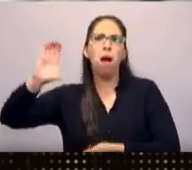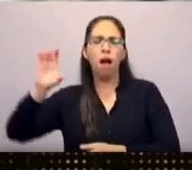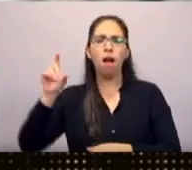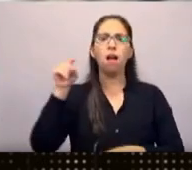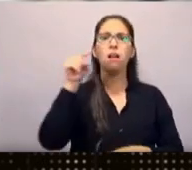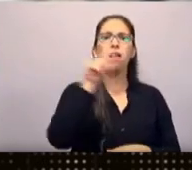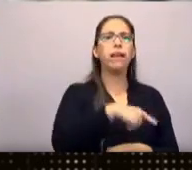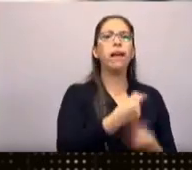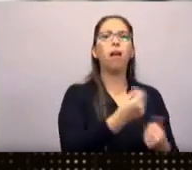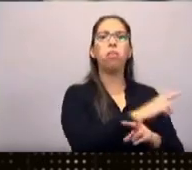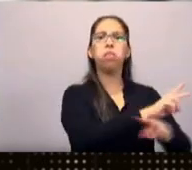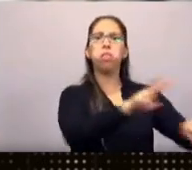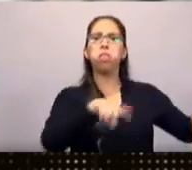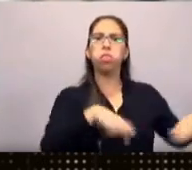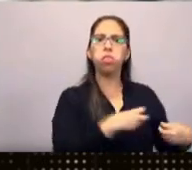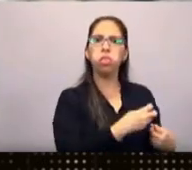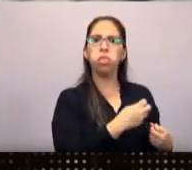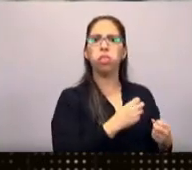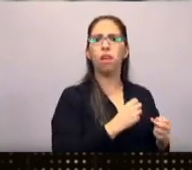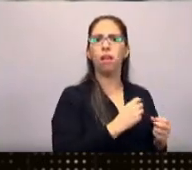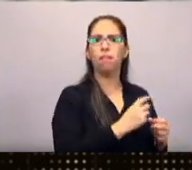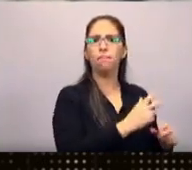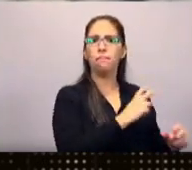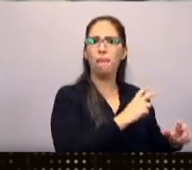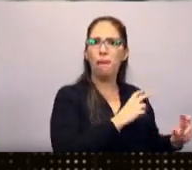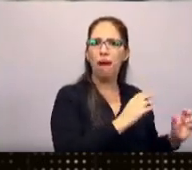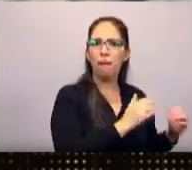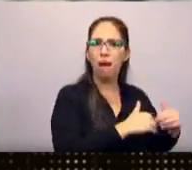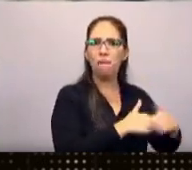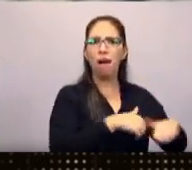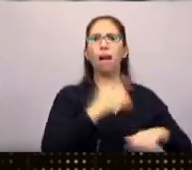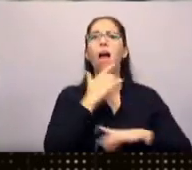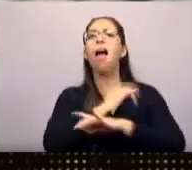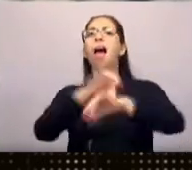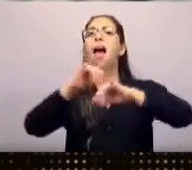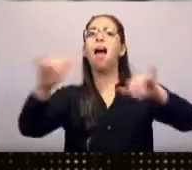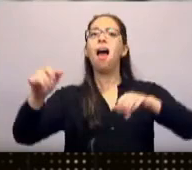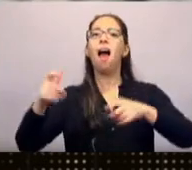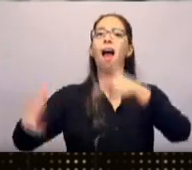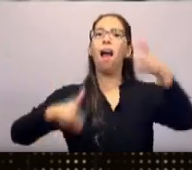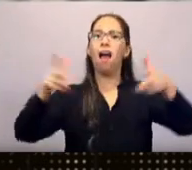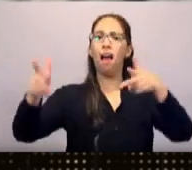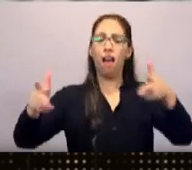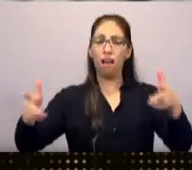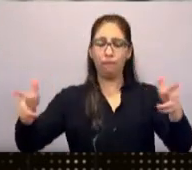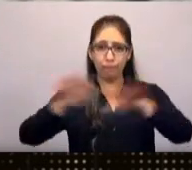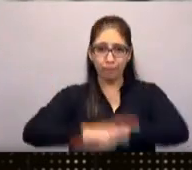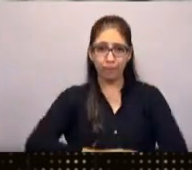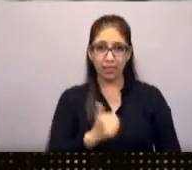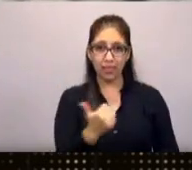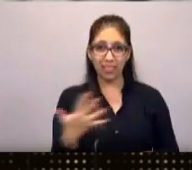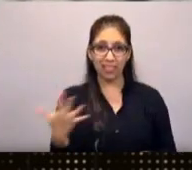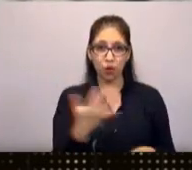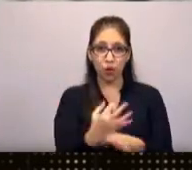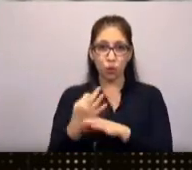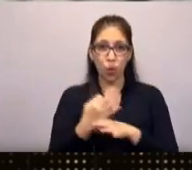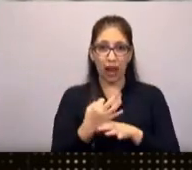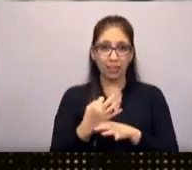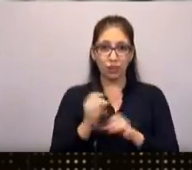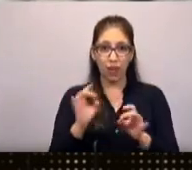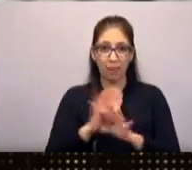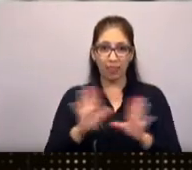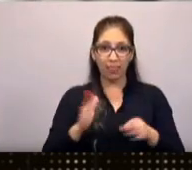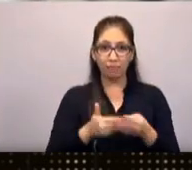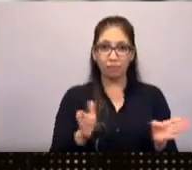partidas y haciendo tanto y haciendo tanta propaganda habían inaugurado 65 escuelas en 4